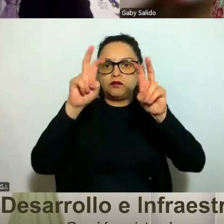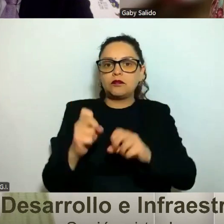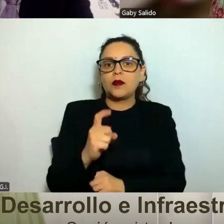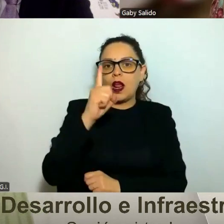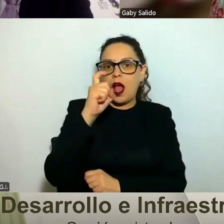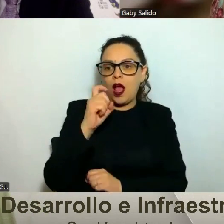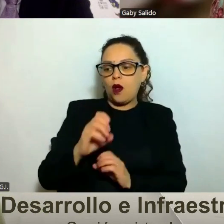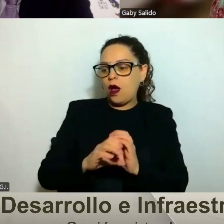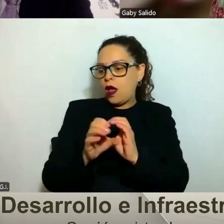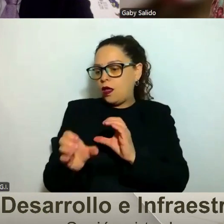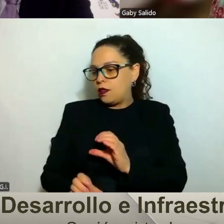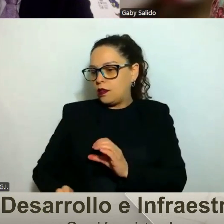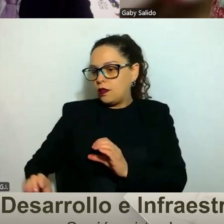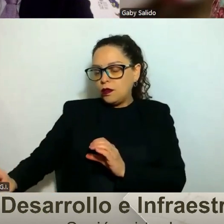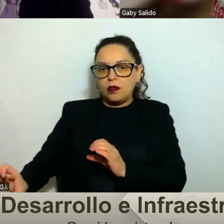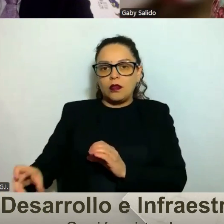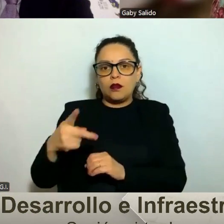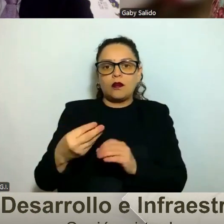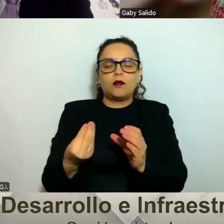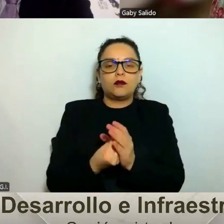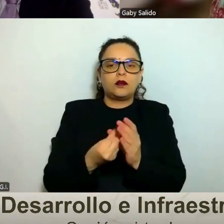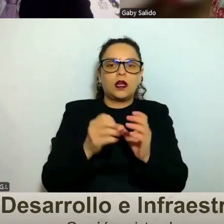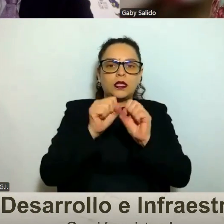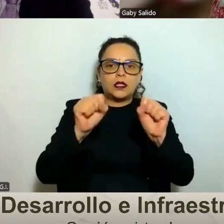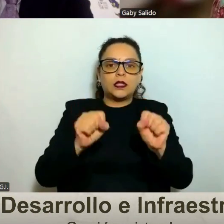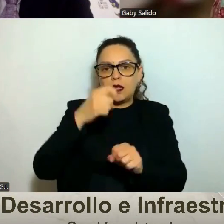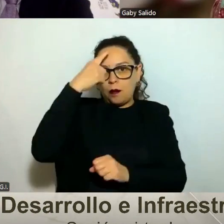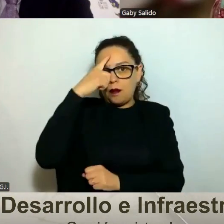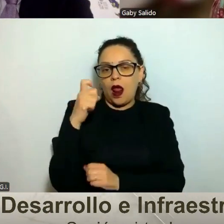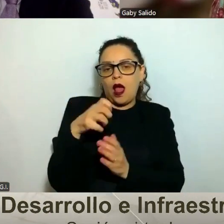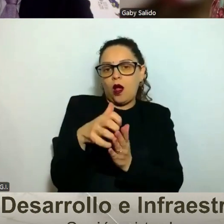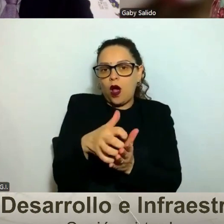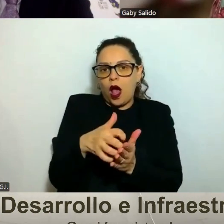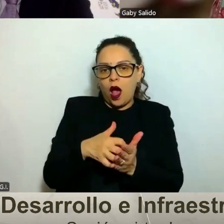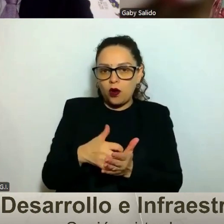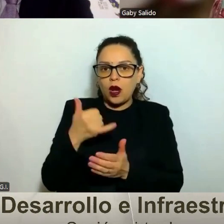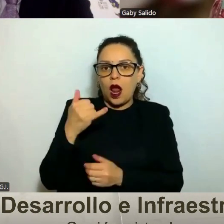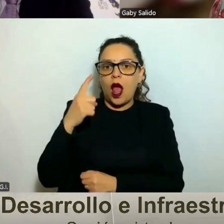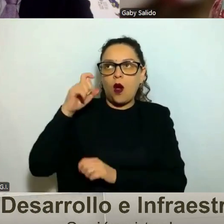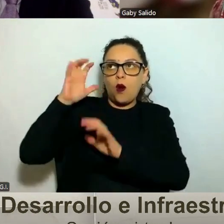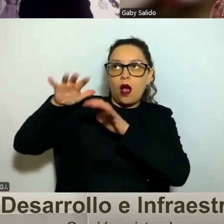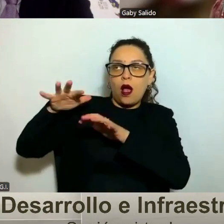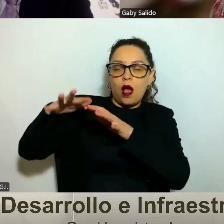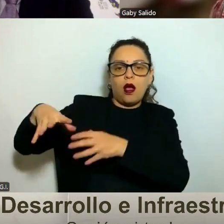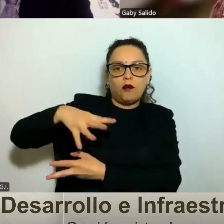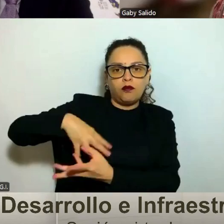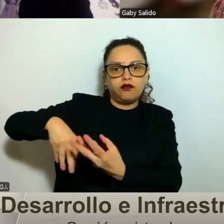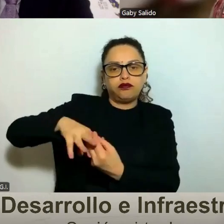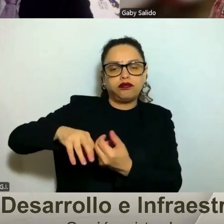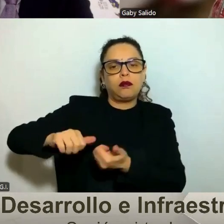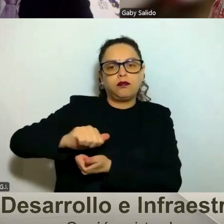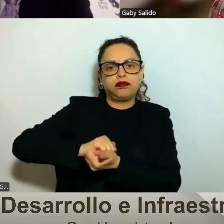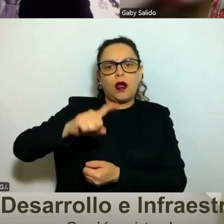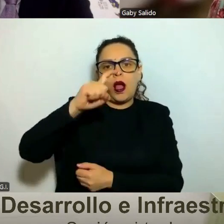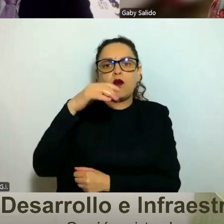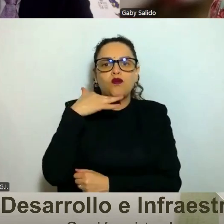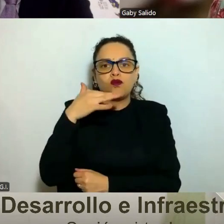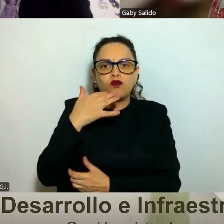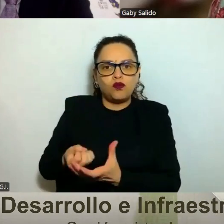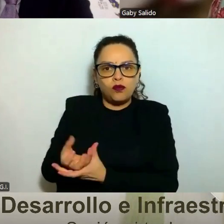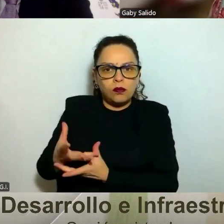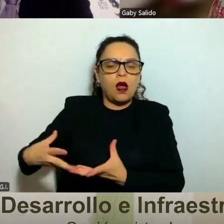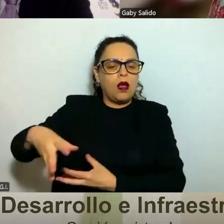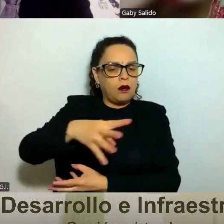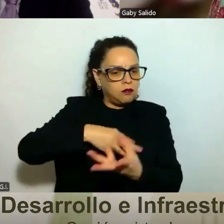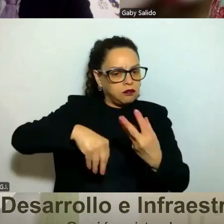de sistemas ahorradores de agua, así como la reutilización de agua pluvial y el tratamiento de aguas residuales, así también un sistema de recolección